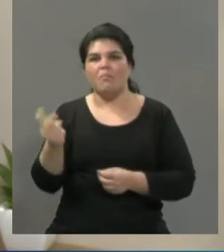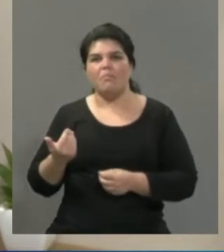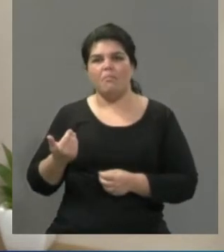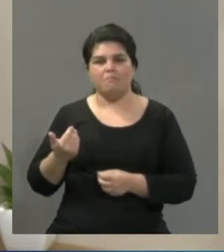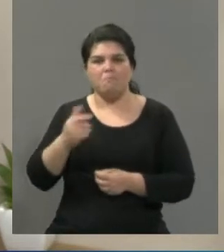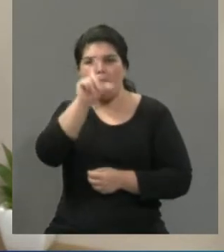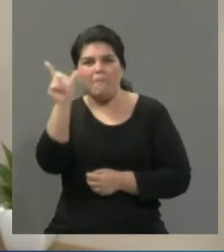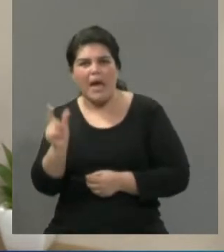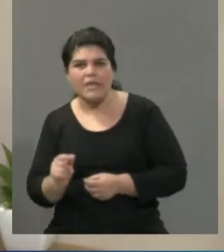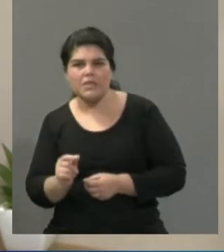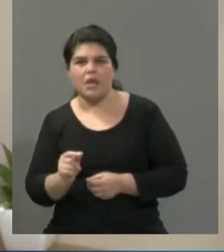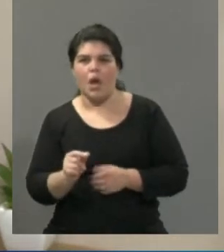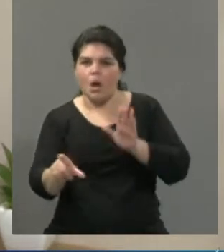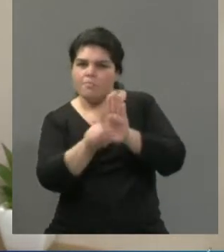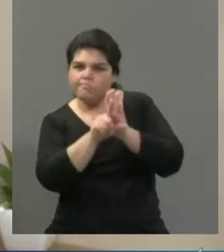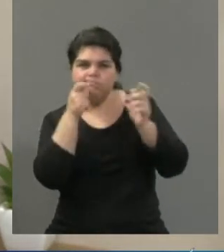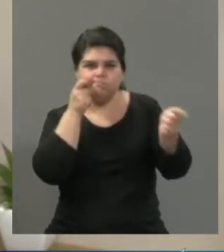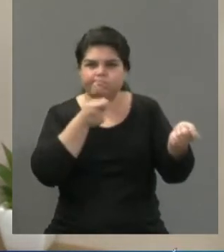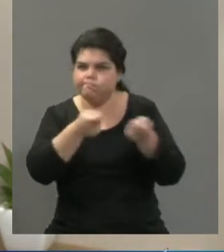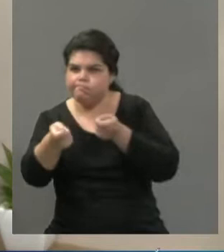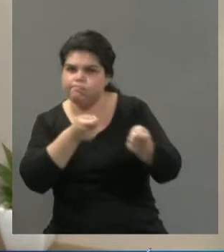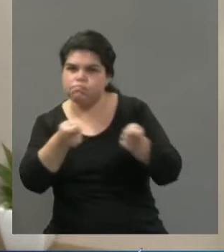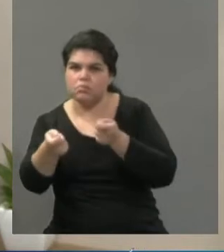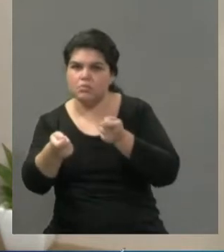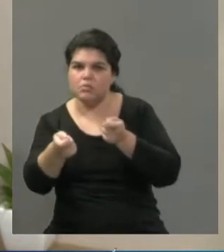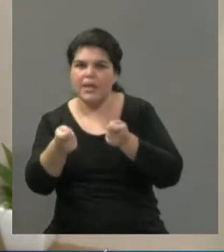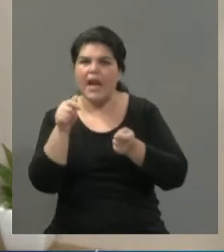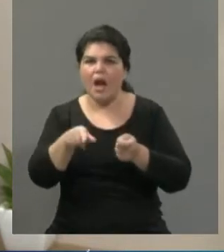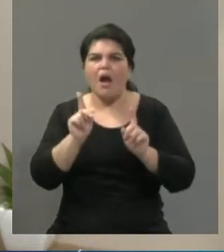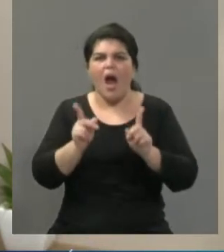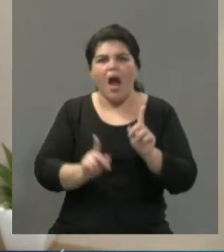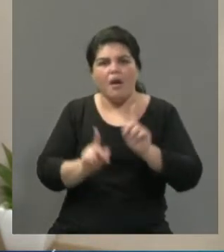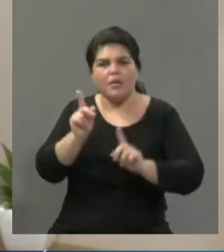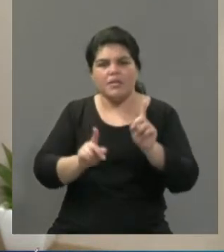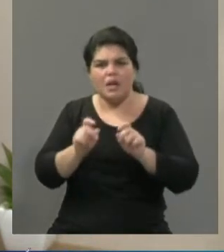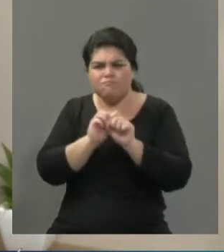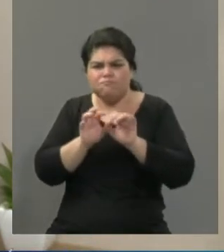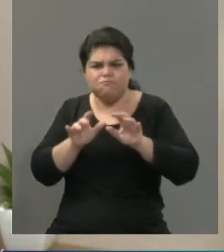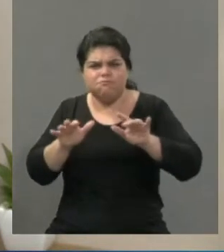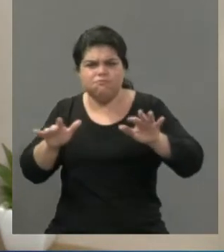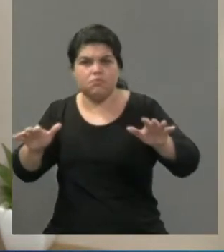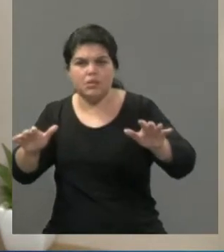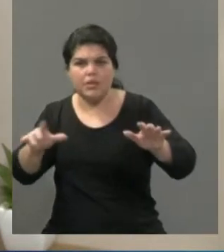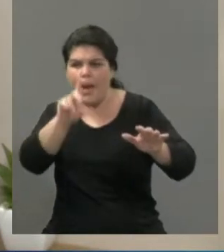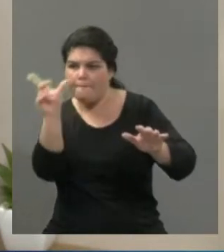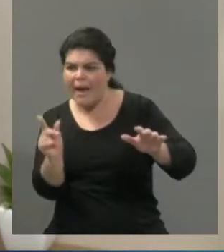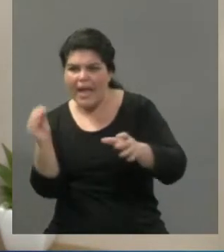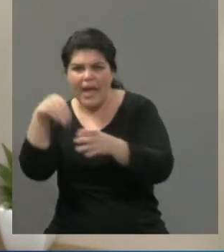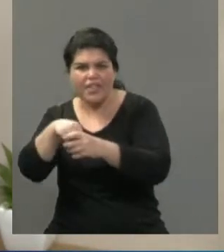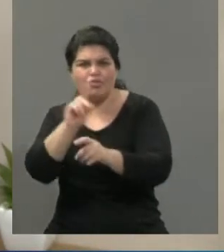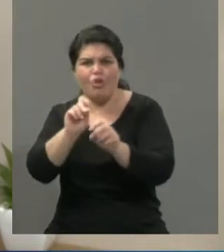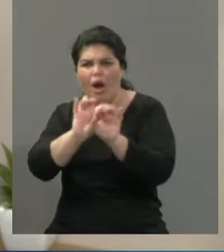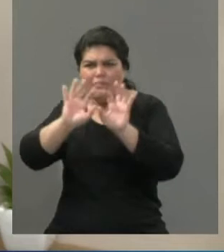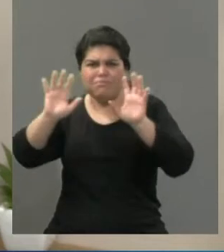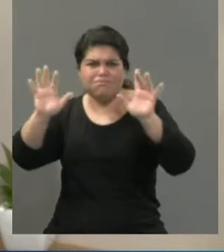eso excede hasta las propias fronteras y los límites territoriales, por ahí evidentemente estas